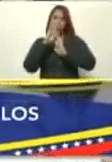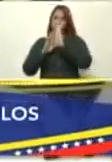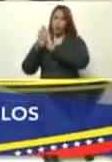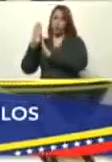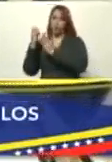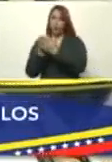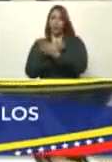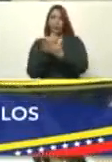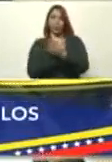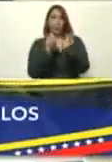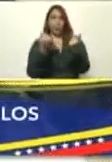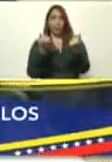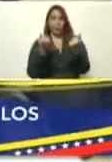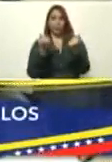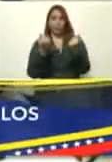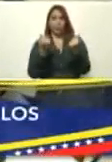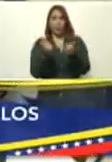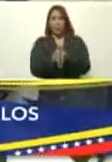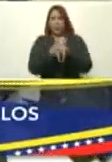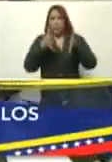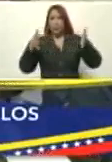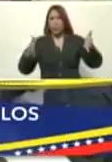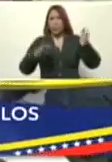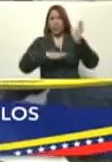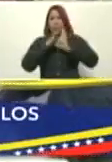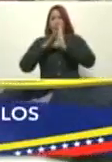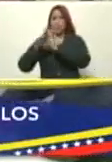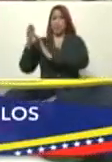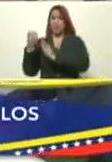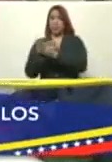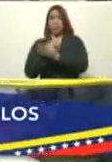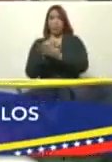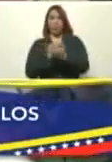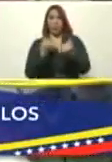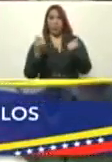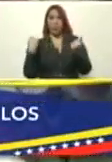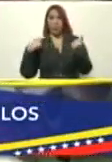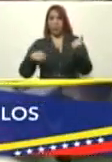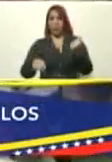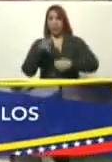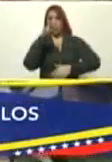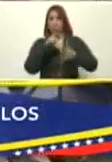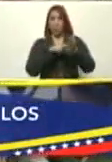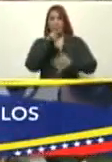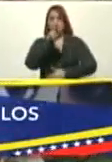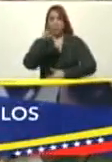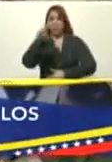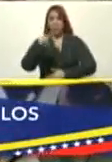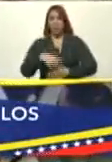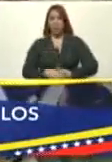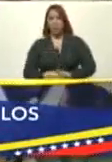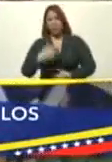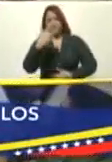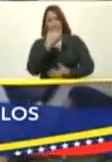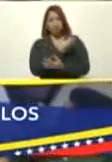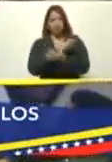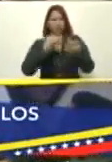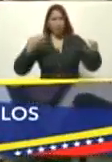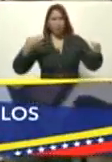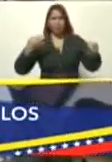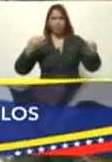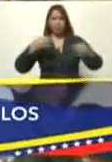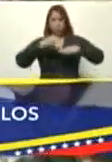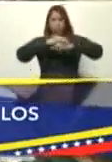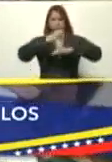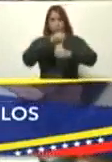económico, el tremendo crecimiento económico que hemos tenido en el 2021. Tres éxitos que se los dejo